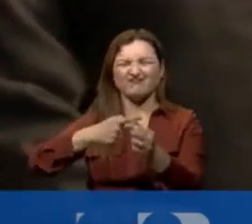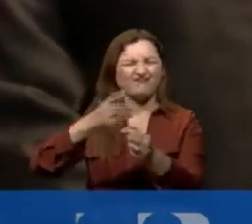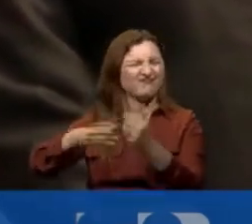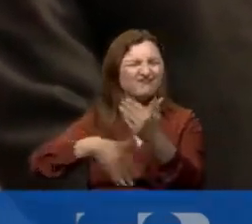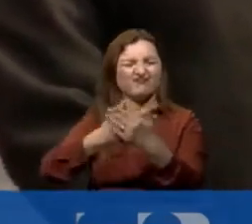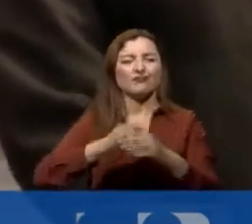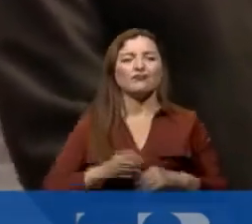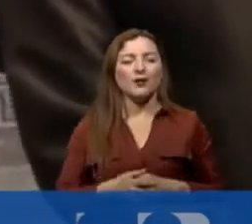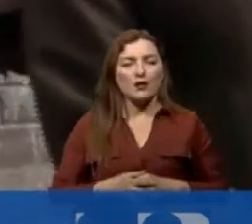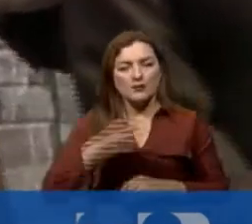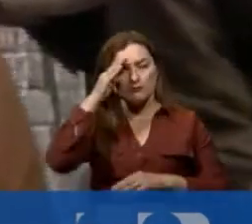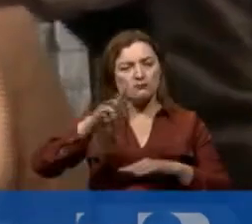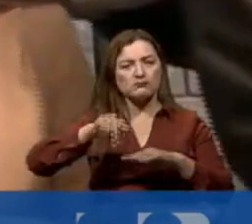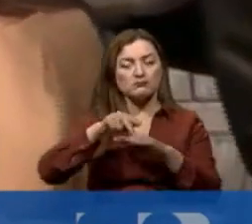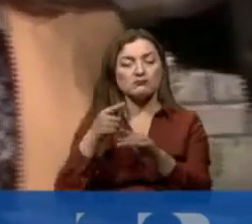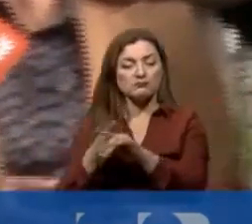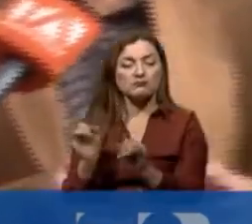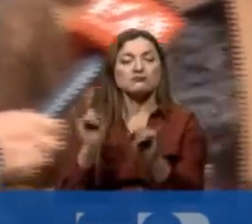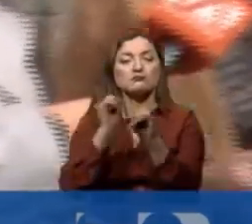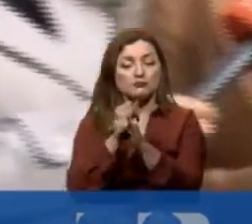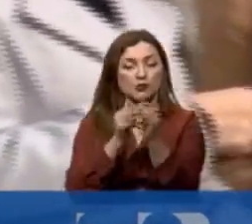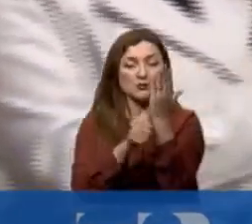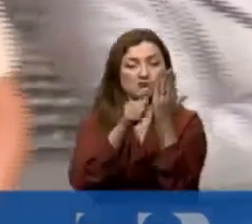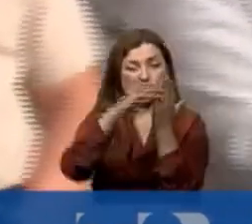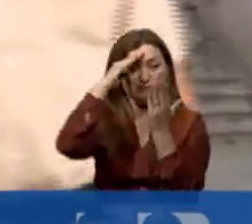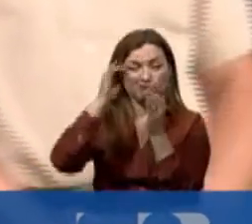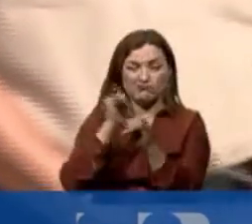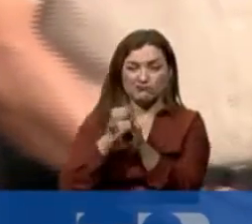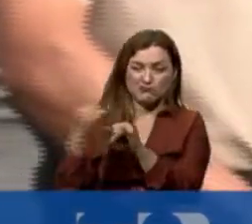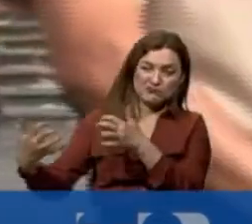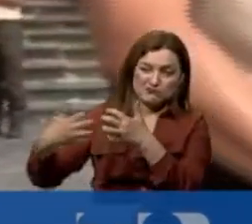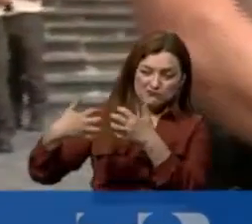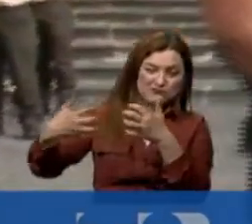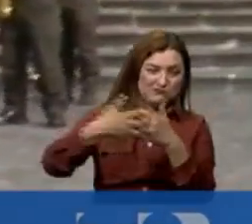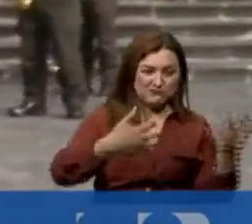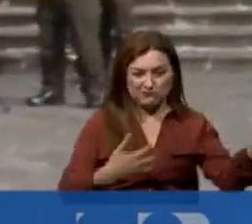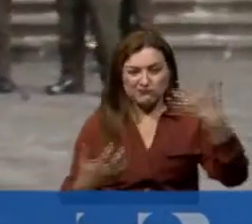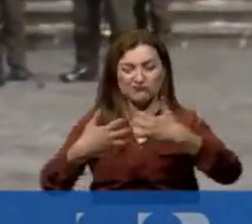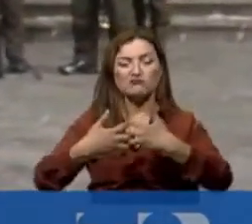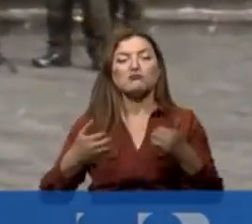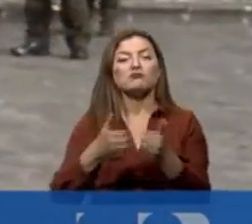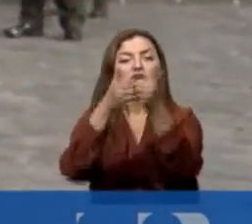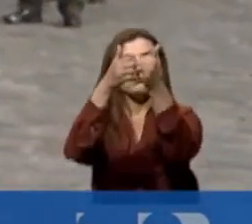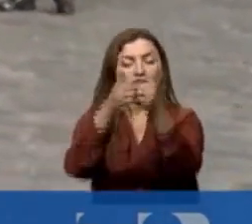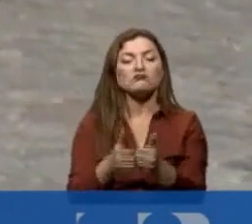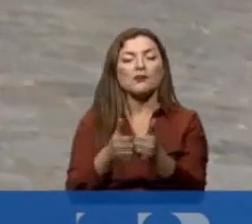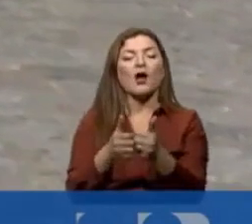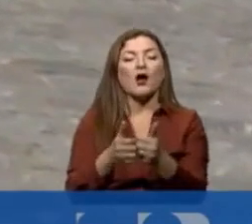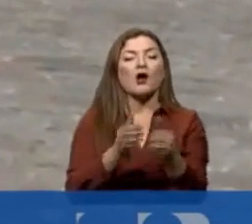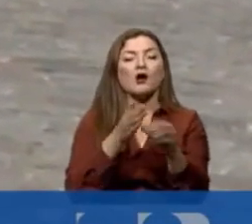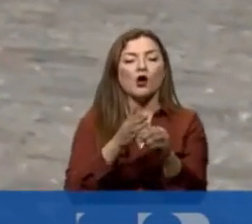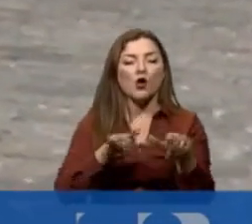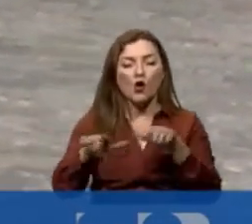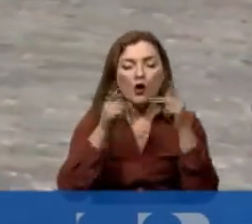través de la articulación de varias instituciones, con el objetivo de recuperar espacios públicos para fortalecer la seguridad ciudadana